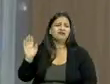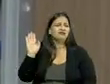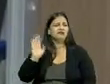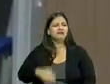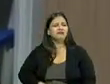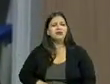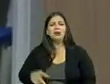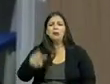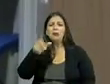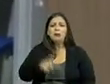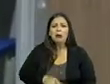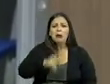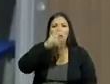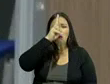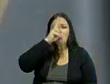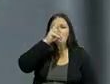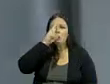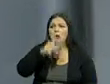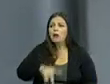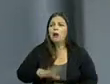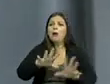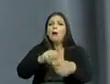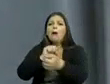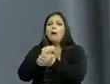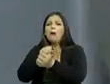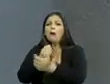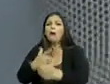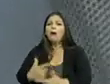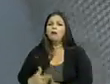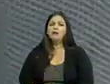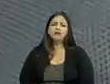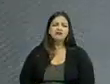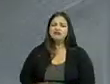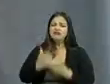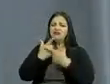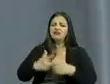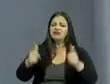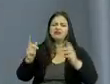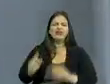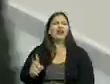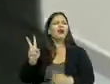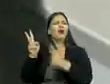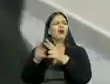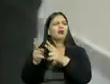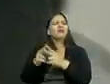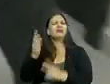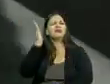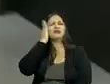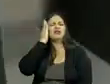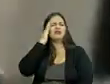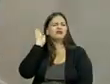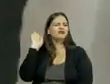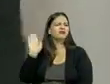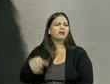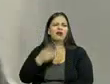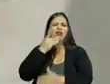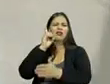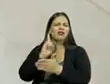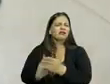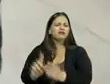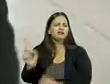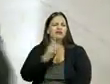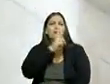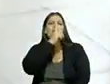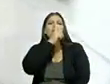La valiente denunciante estaba a punto de llegar a su casa y ahora espera que las autoridades sancionen al individuo